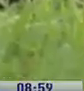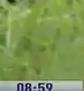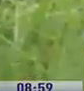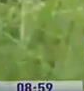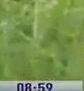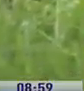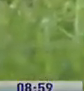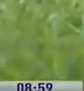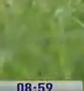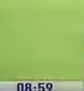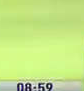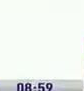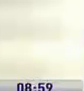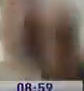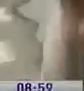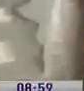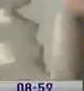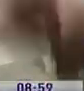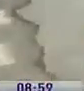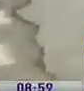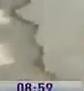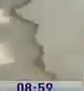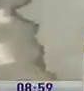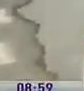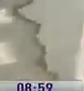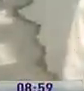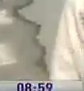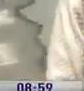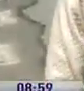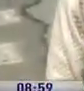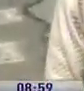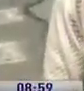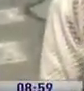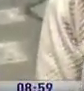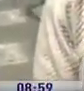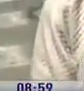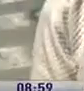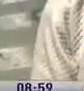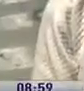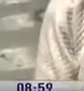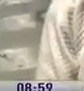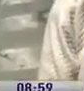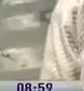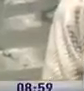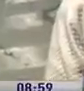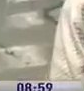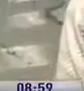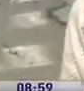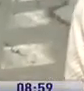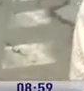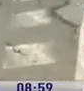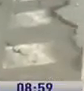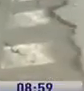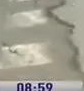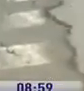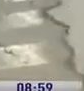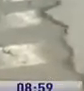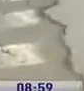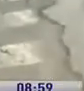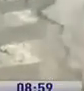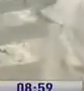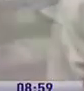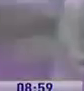indigente que pues con 20 gatos y con unos cuantos perros más convivía hacía más llevadera la vida ya venimos no